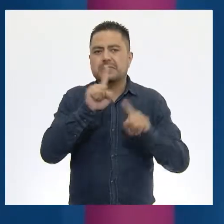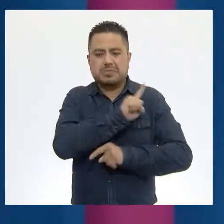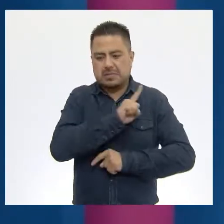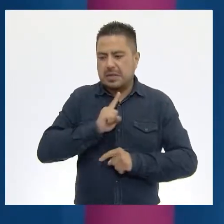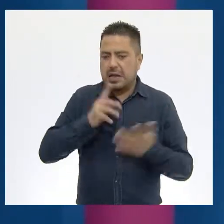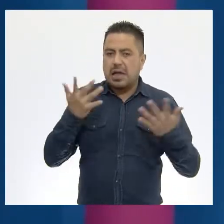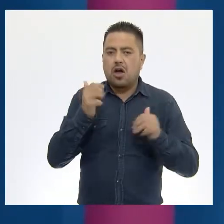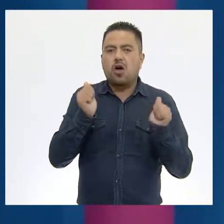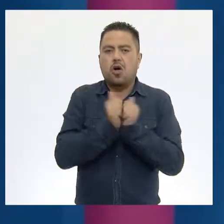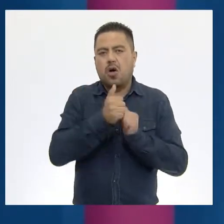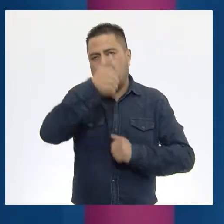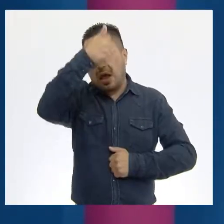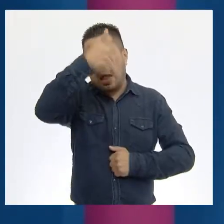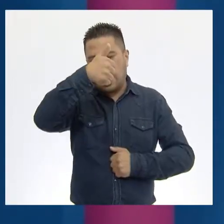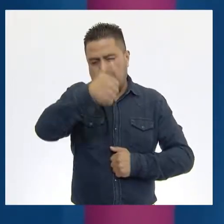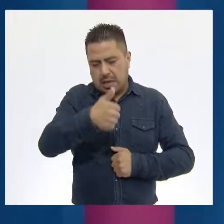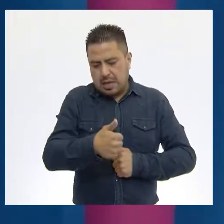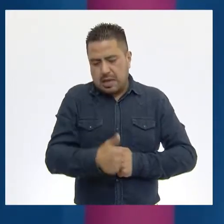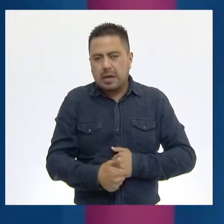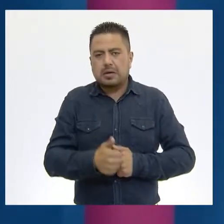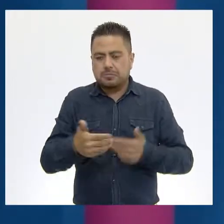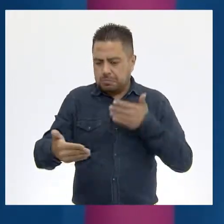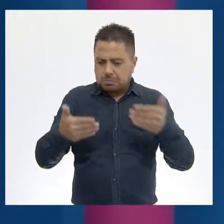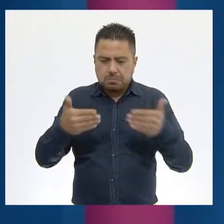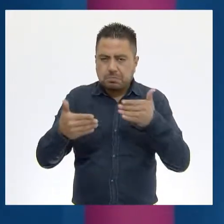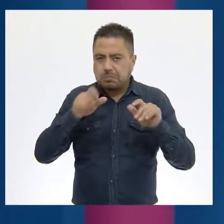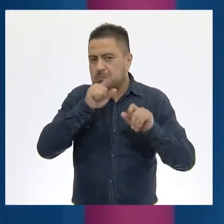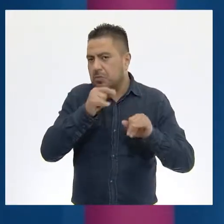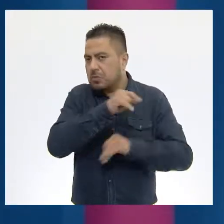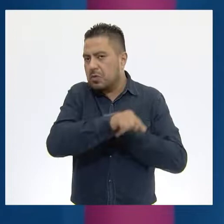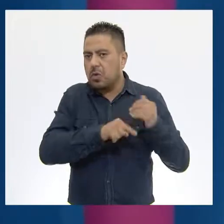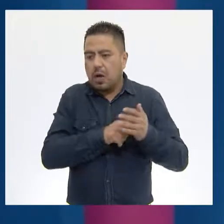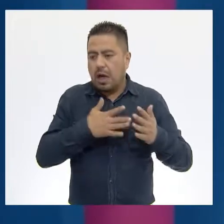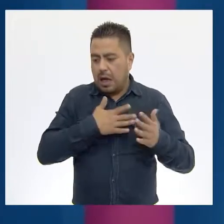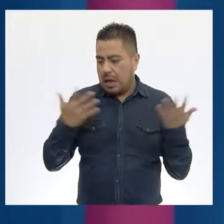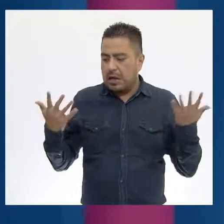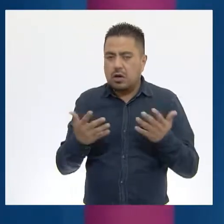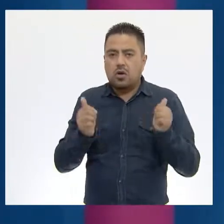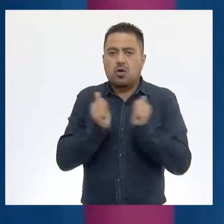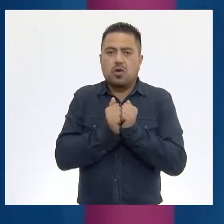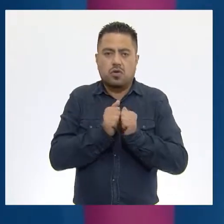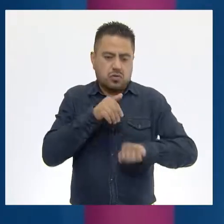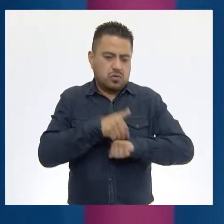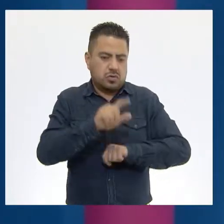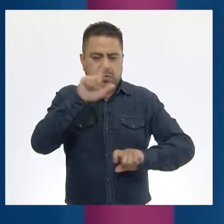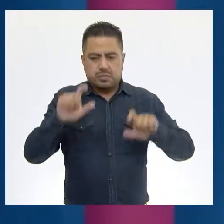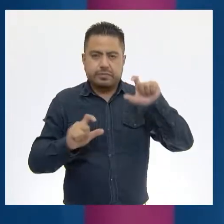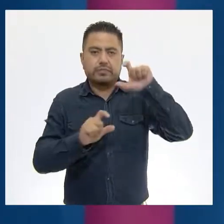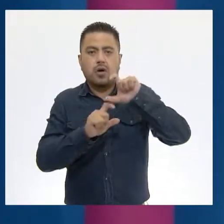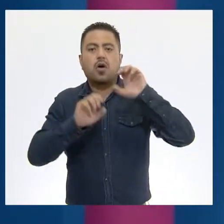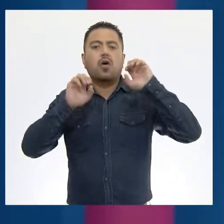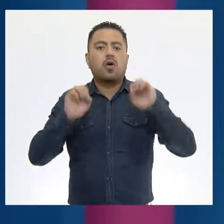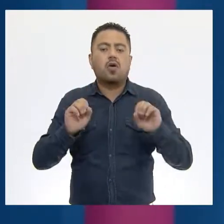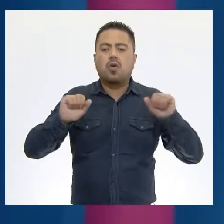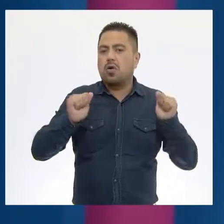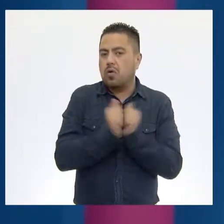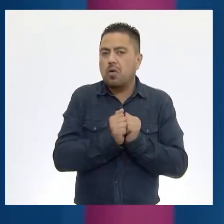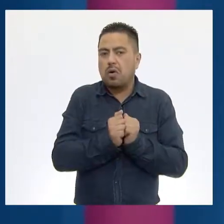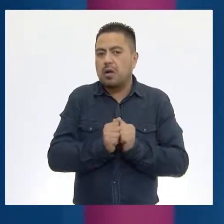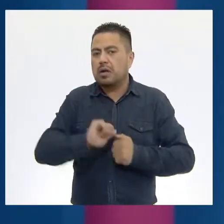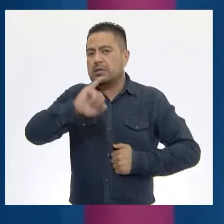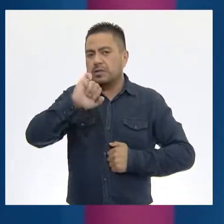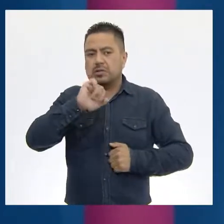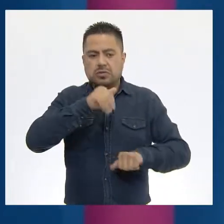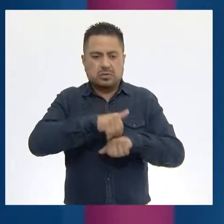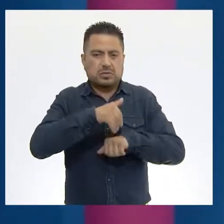tendrían que hacer con cada uno. Digamos, la equivalencia, en lugar de nosotros hacerlo con fracciones o con, pues sí, con